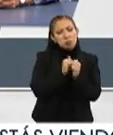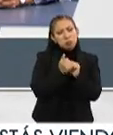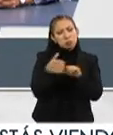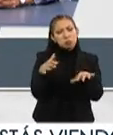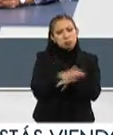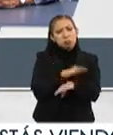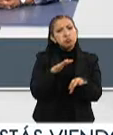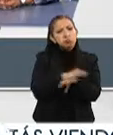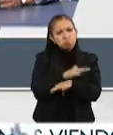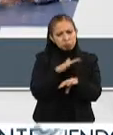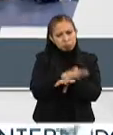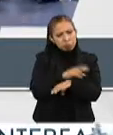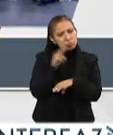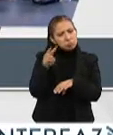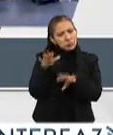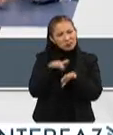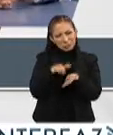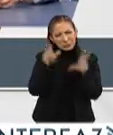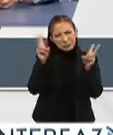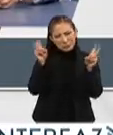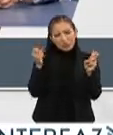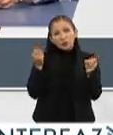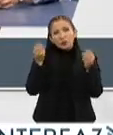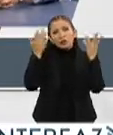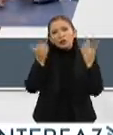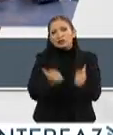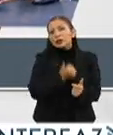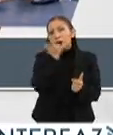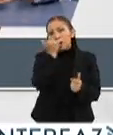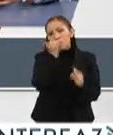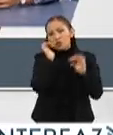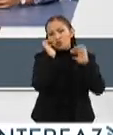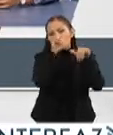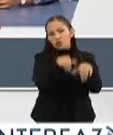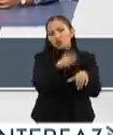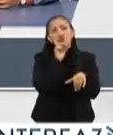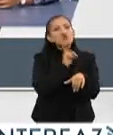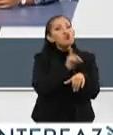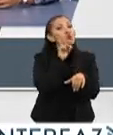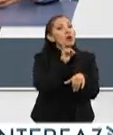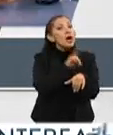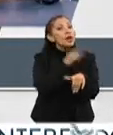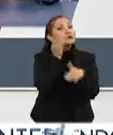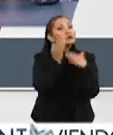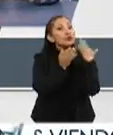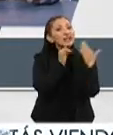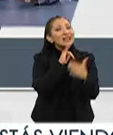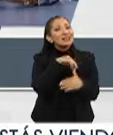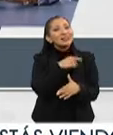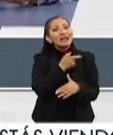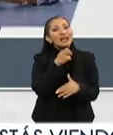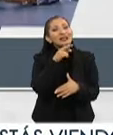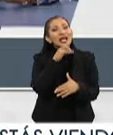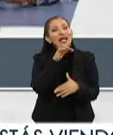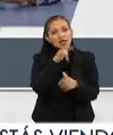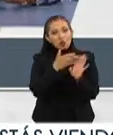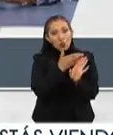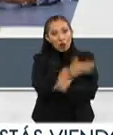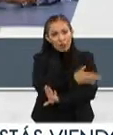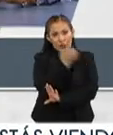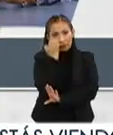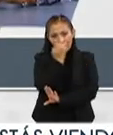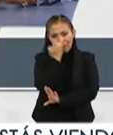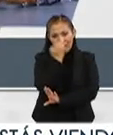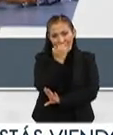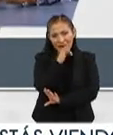evolución con respecto a esta equidad. En su momento, cuando yo tomé clases en la